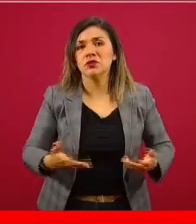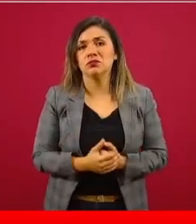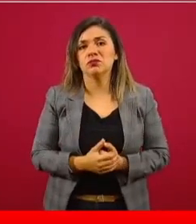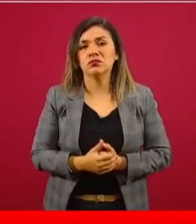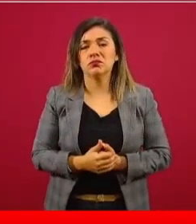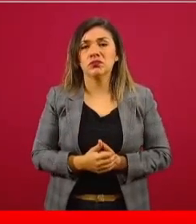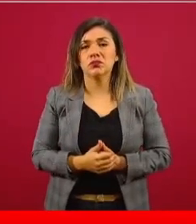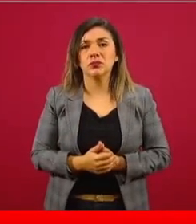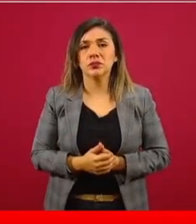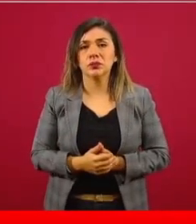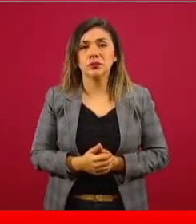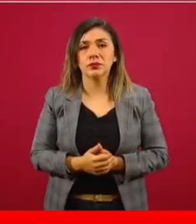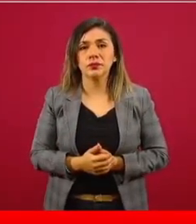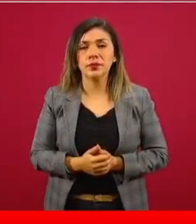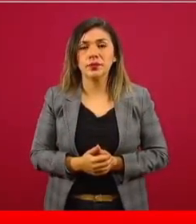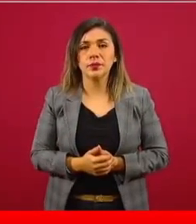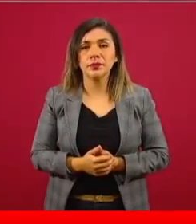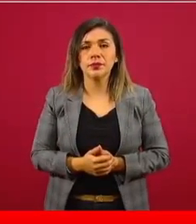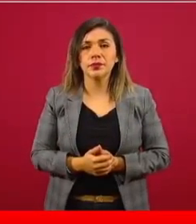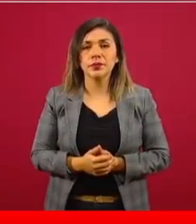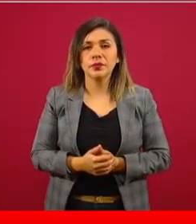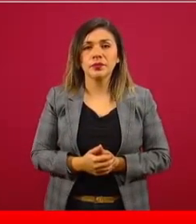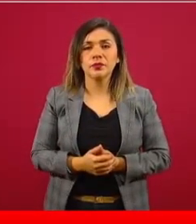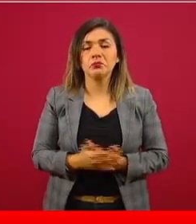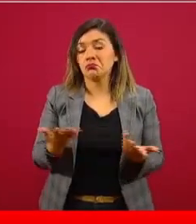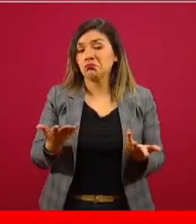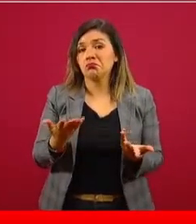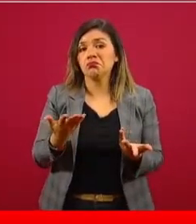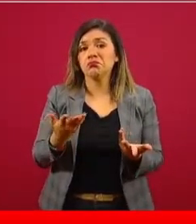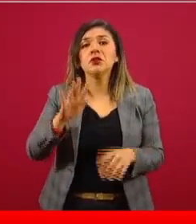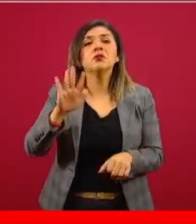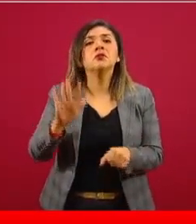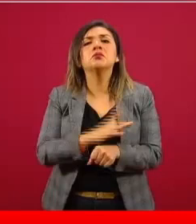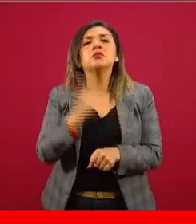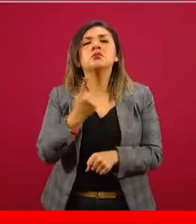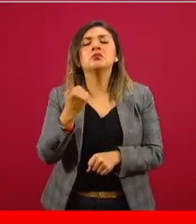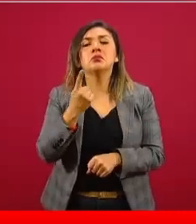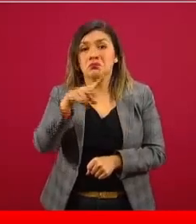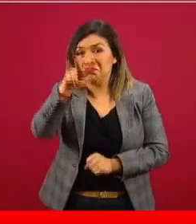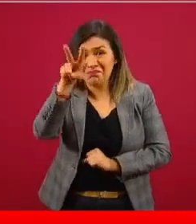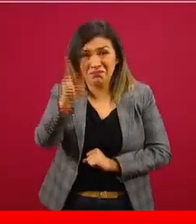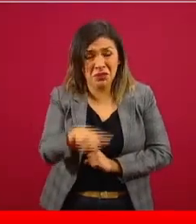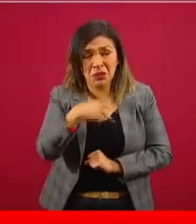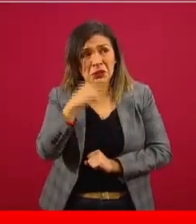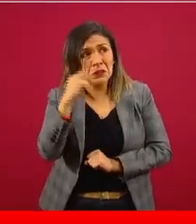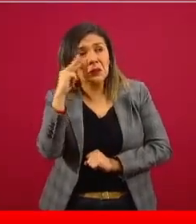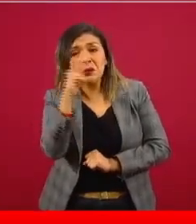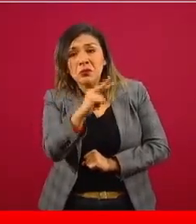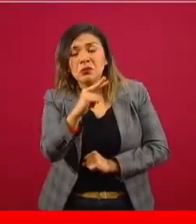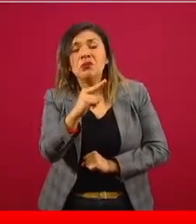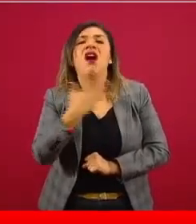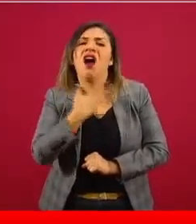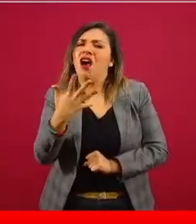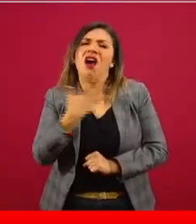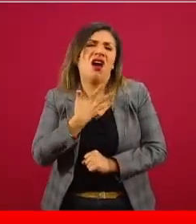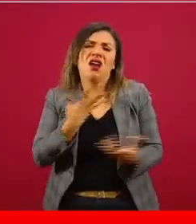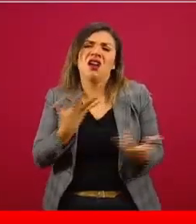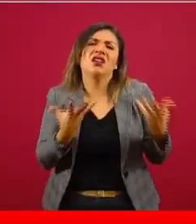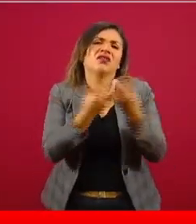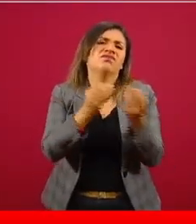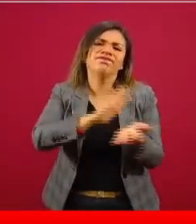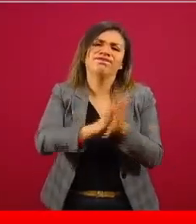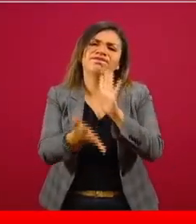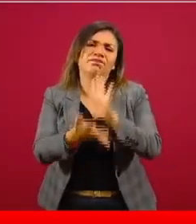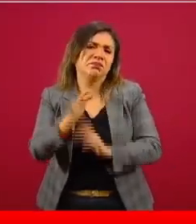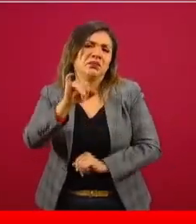durante este periodo, porque sin duda hubo cooperación,